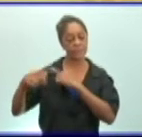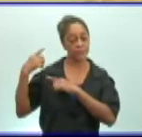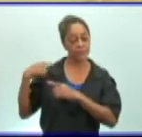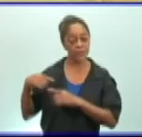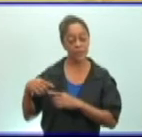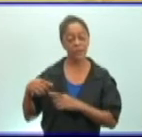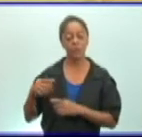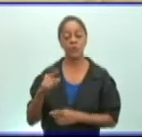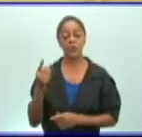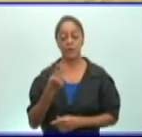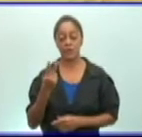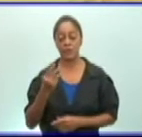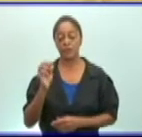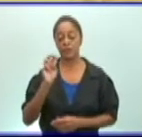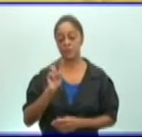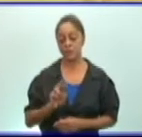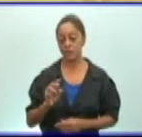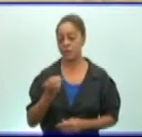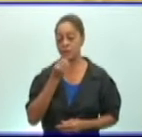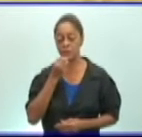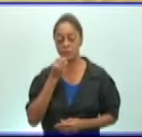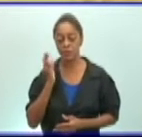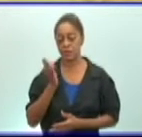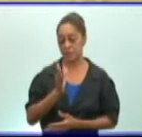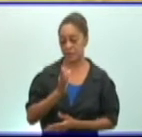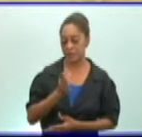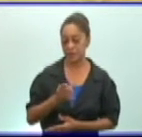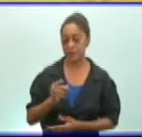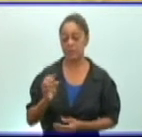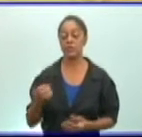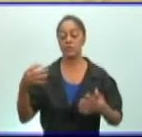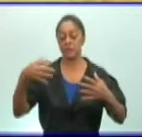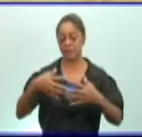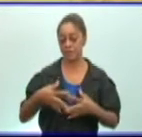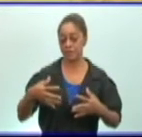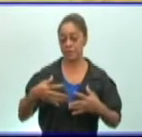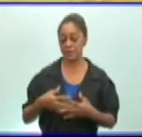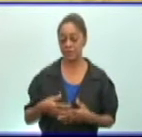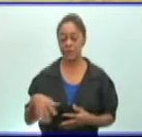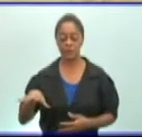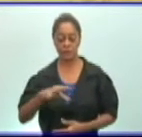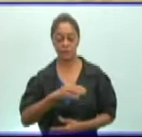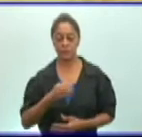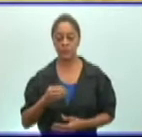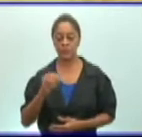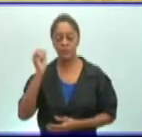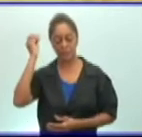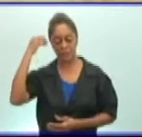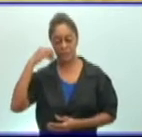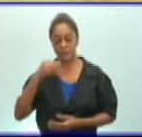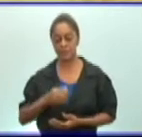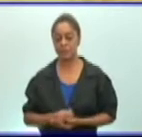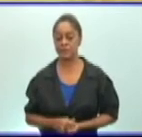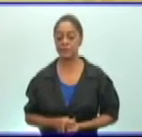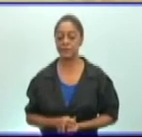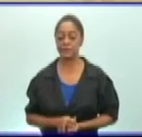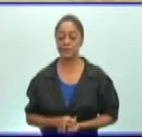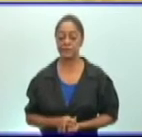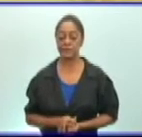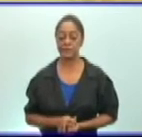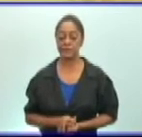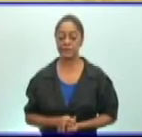volver a la unidad 2, porque no podemos seguir avanzando si no hay que ir integrando todo ese conocimiento.